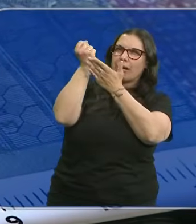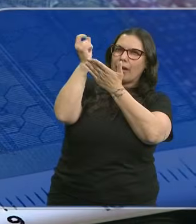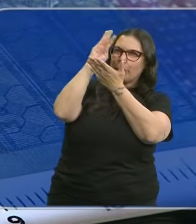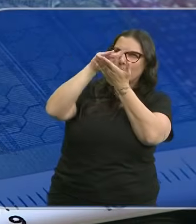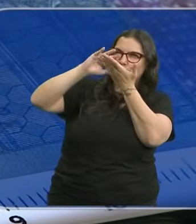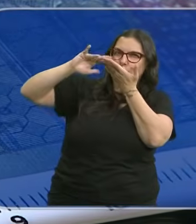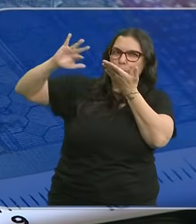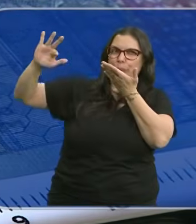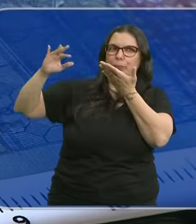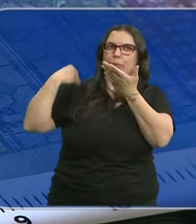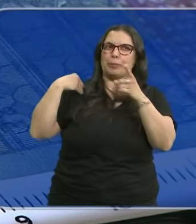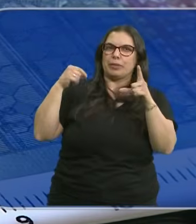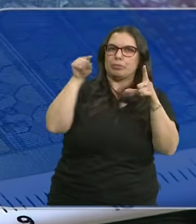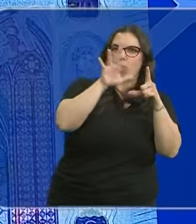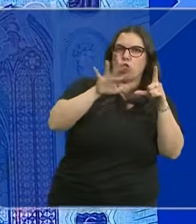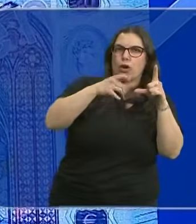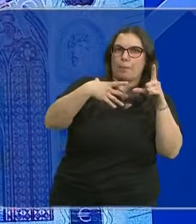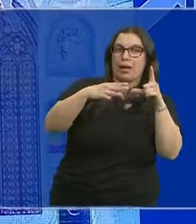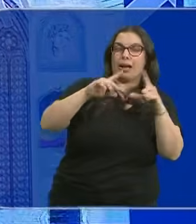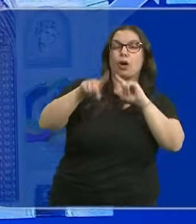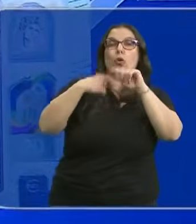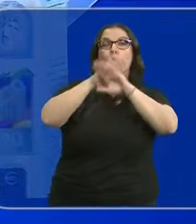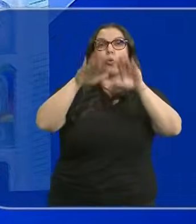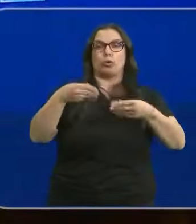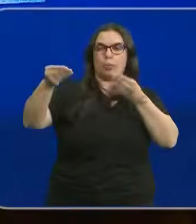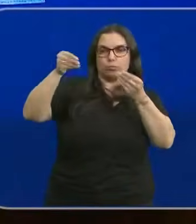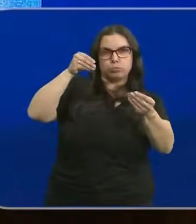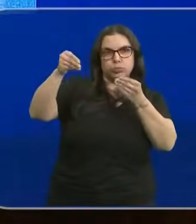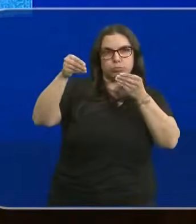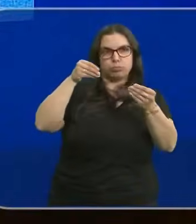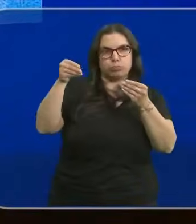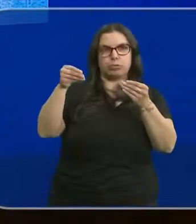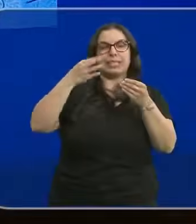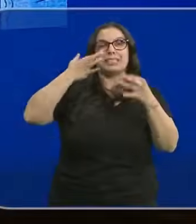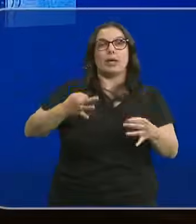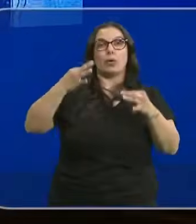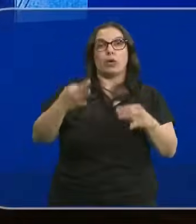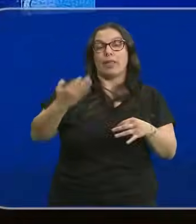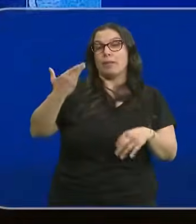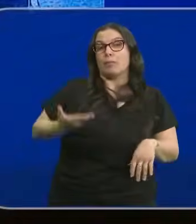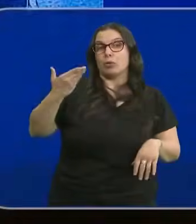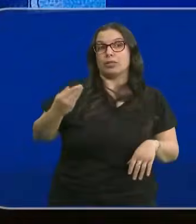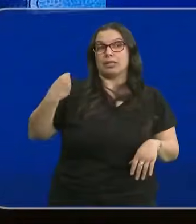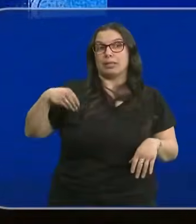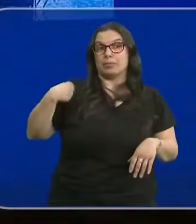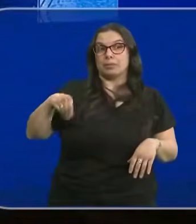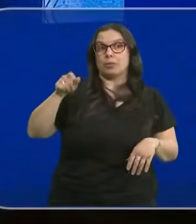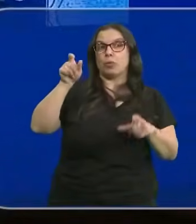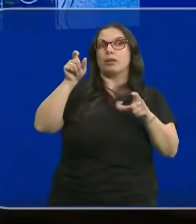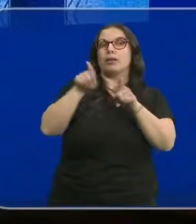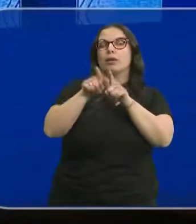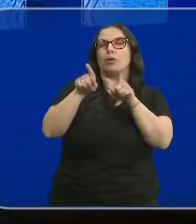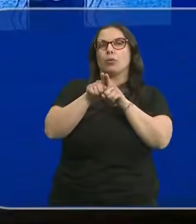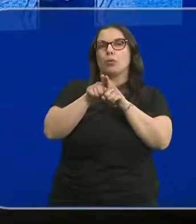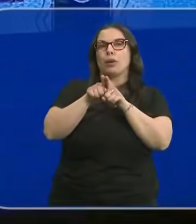que hay aquí en la zona blanca. Y luego, por último, tenemos el gire. Uno de los elementos de seguridad más importantes de esta segunda serie es el número